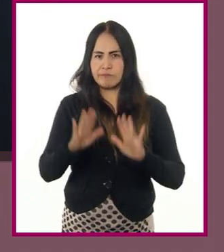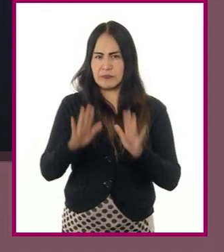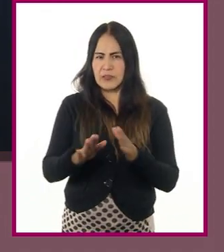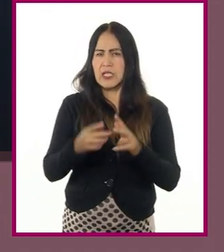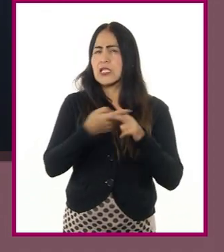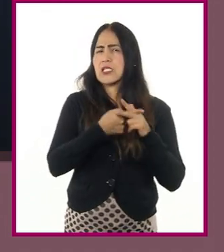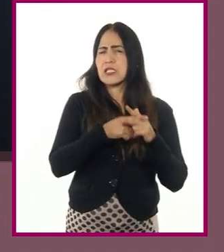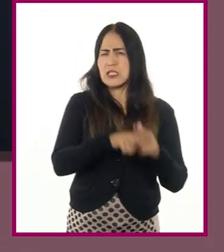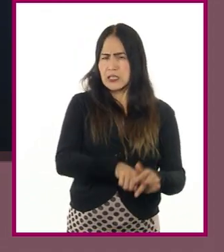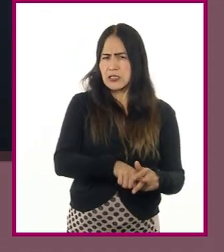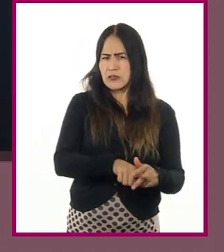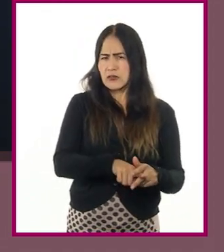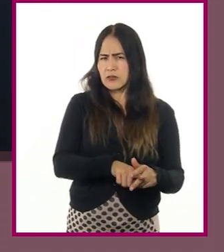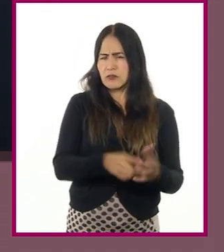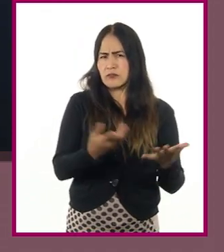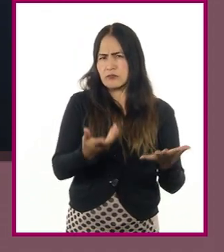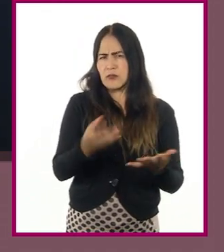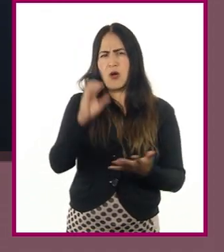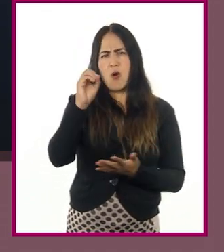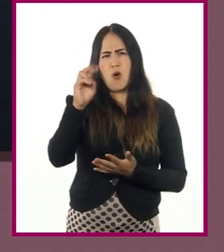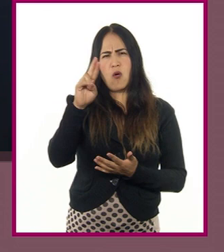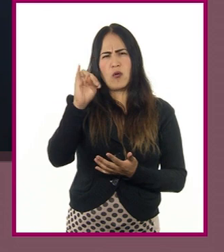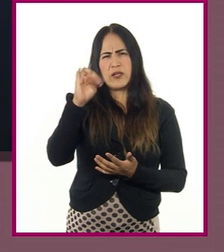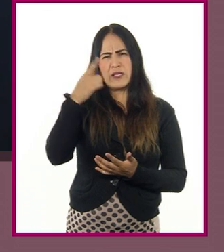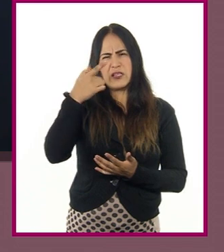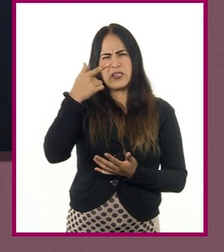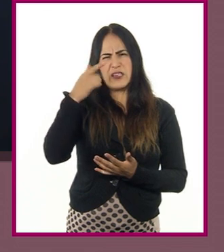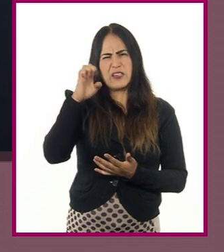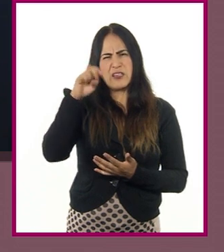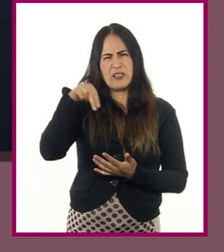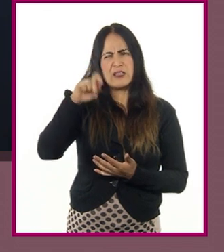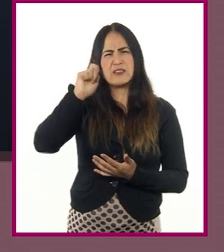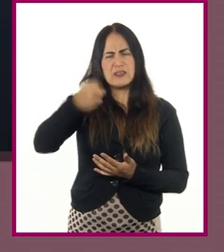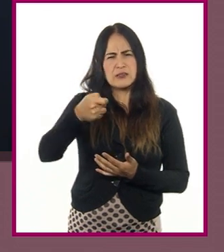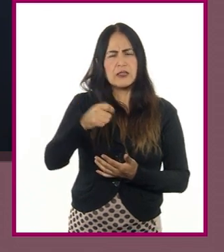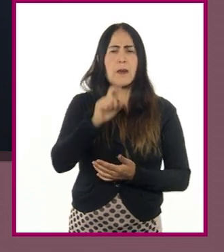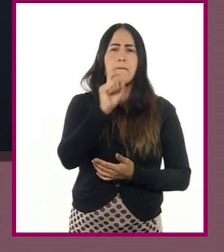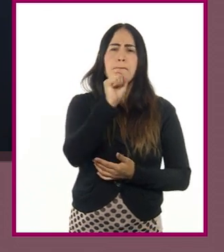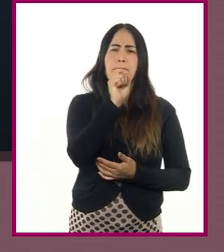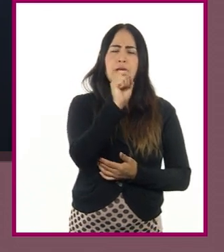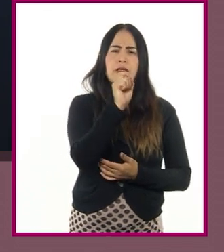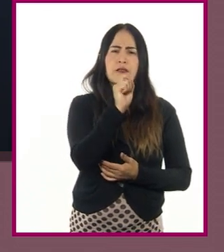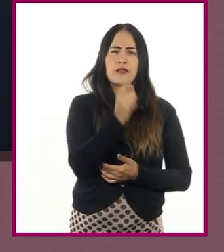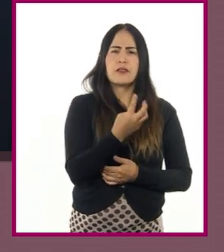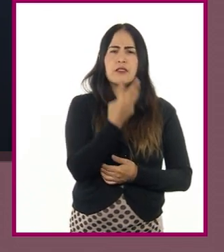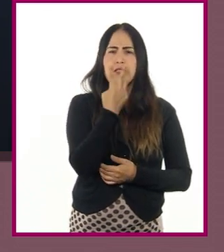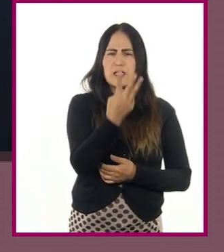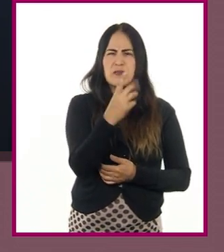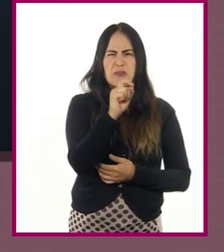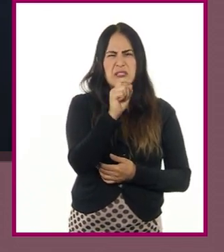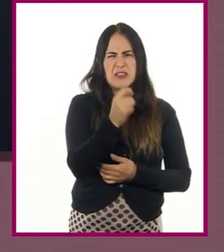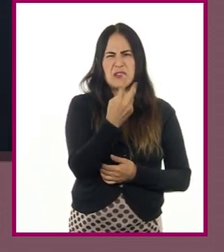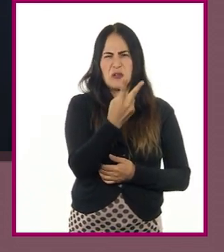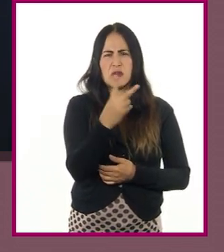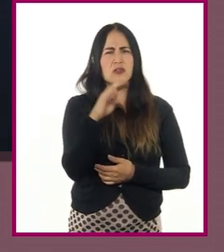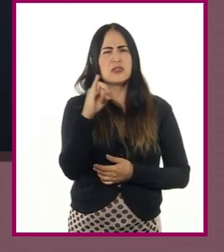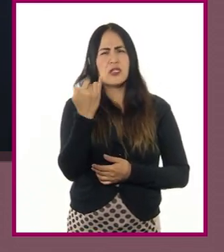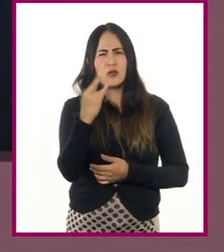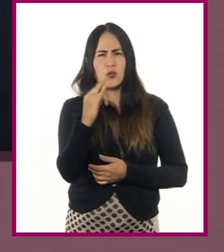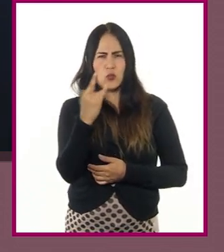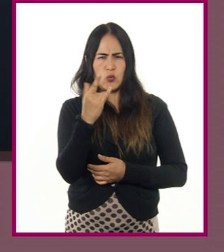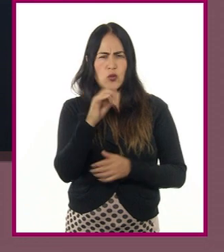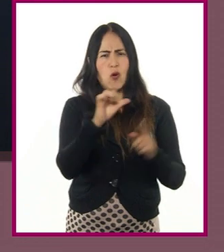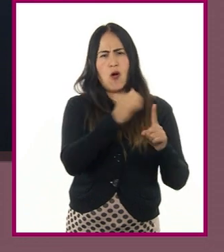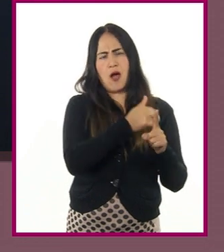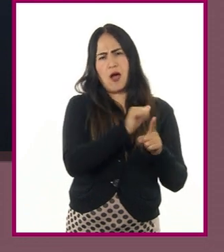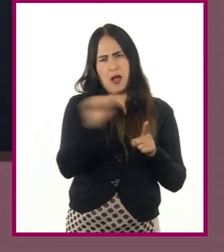el origen. Por el origen me voy a referir solamente del 22-23 de julio al 1 de